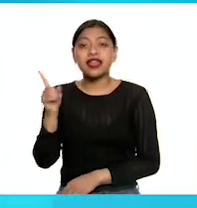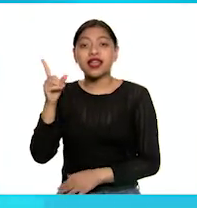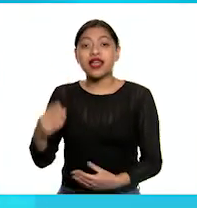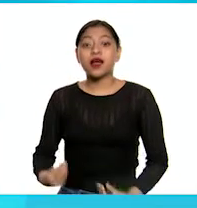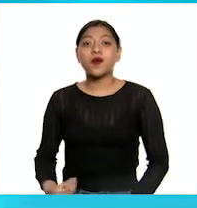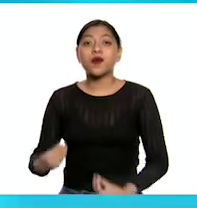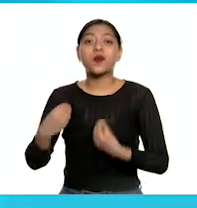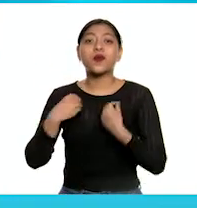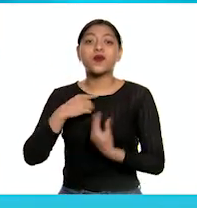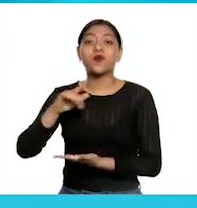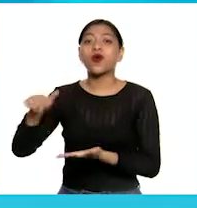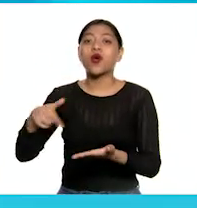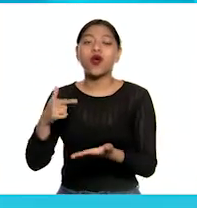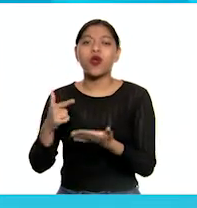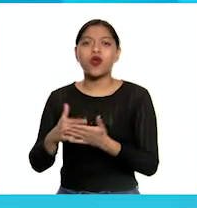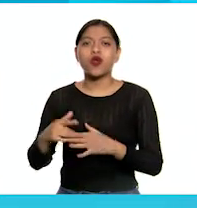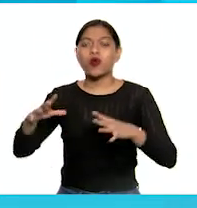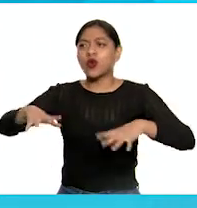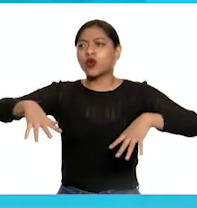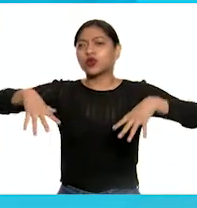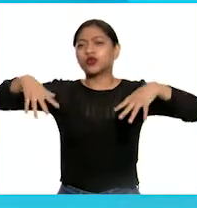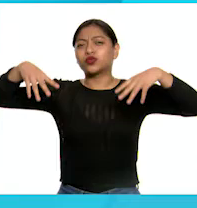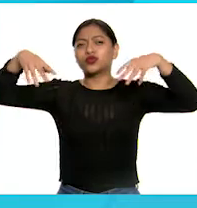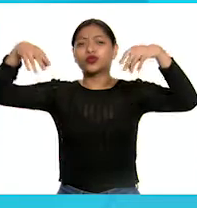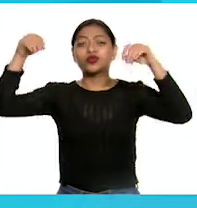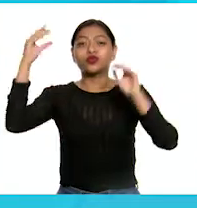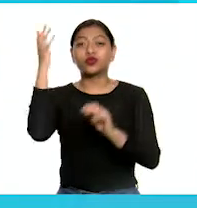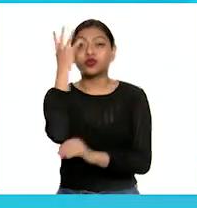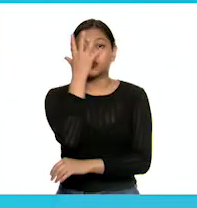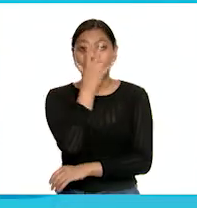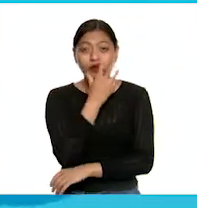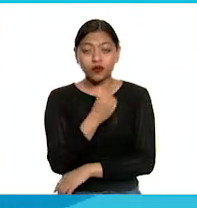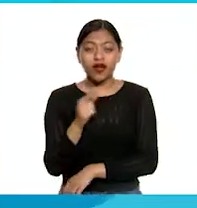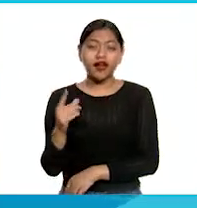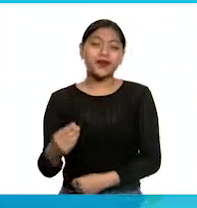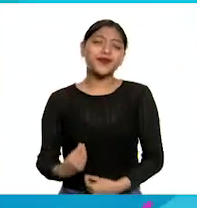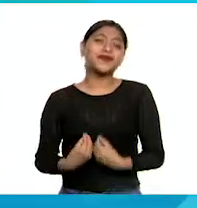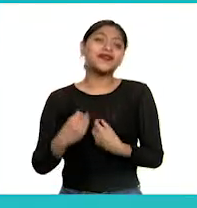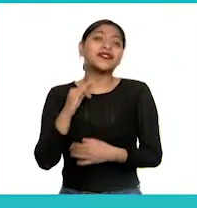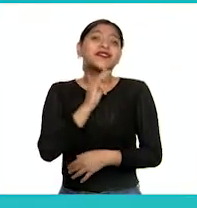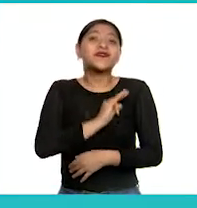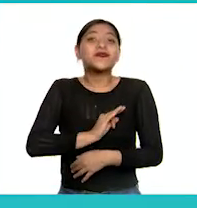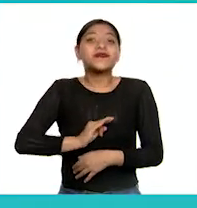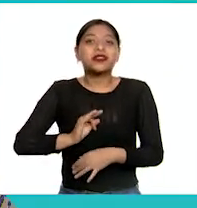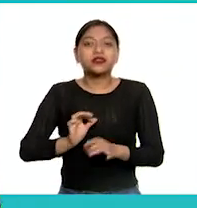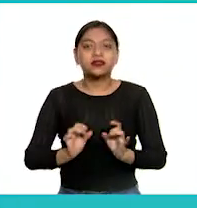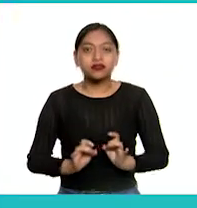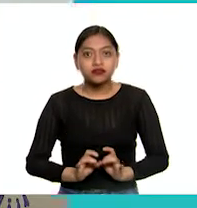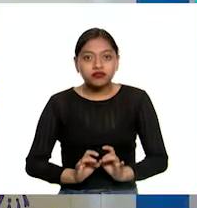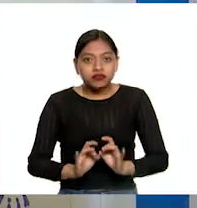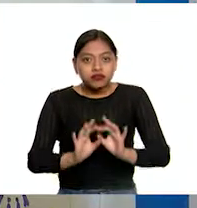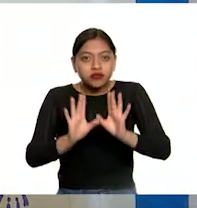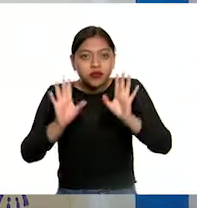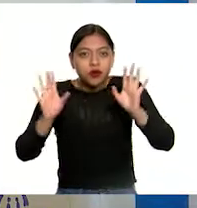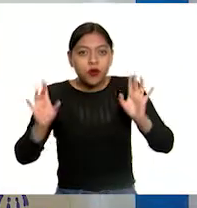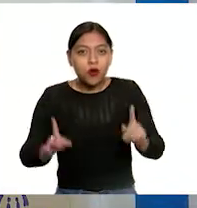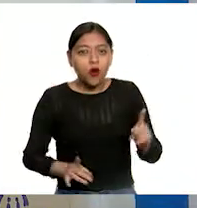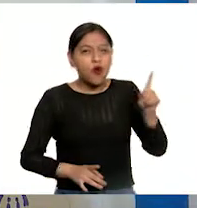un esplendoroso castillo, en donde era muy feliz, hasta que un día una